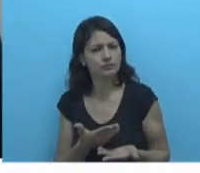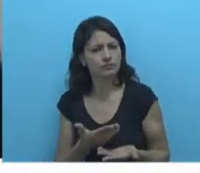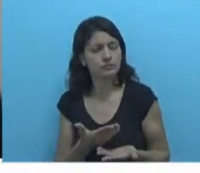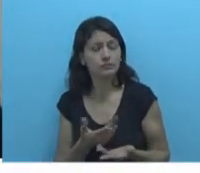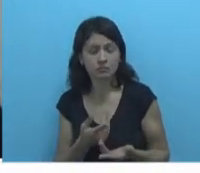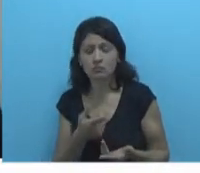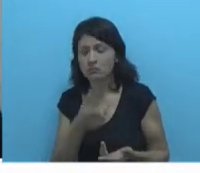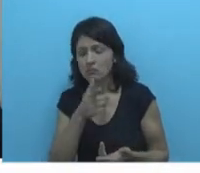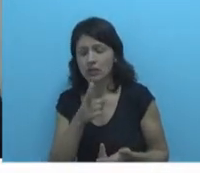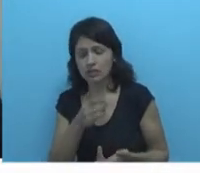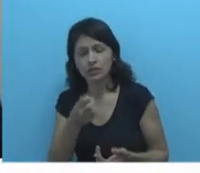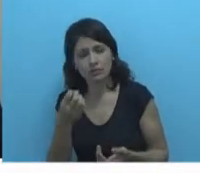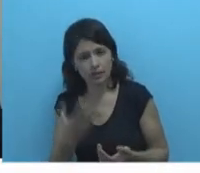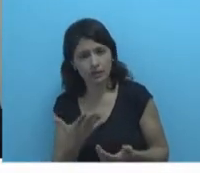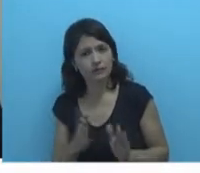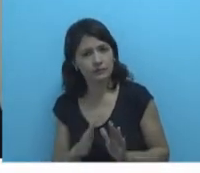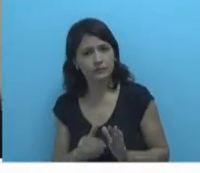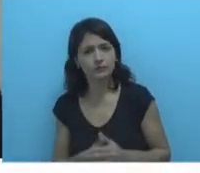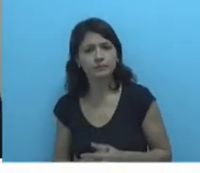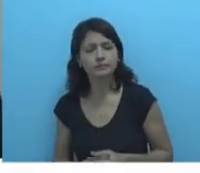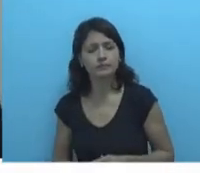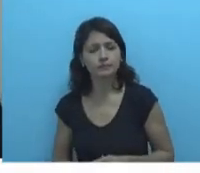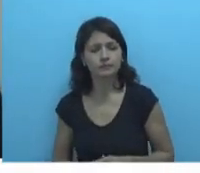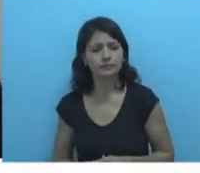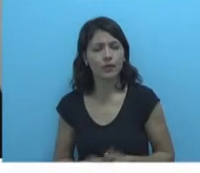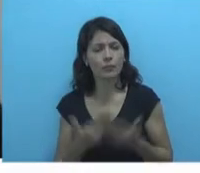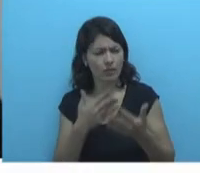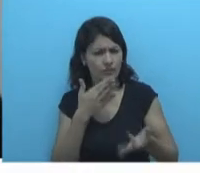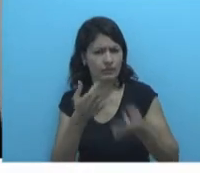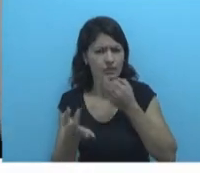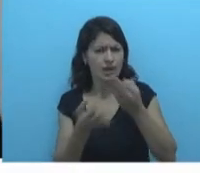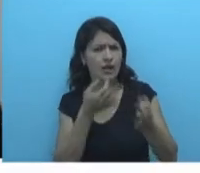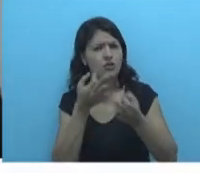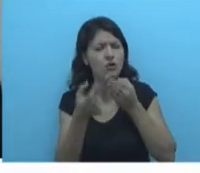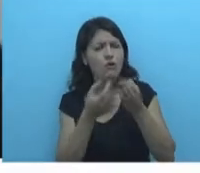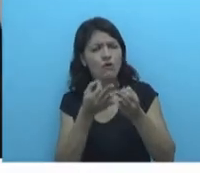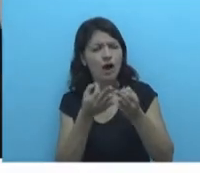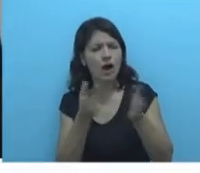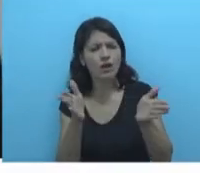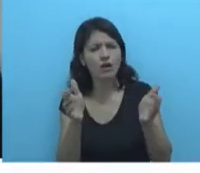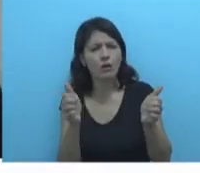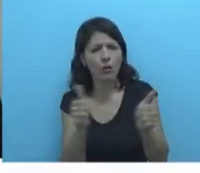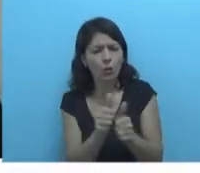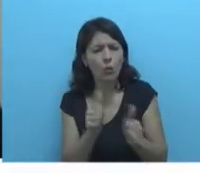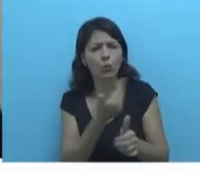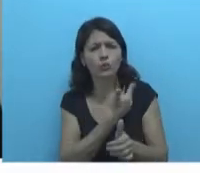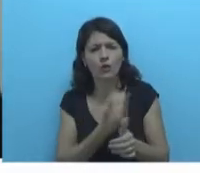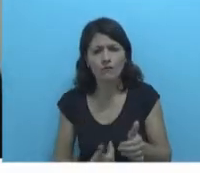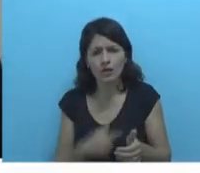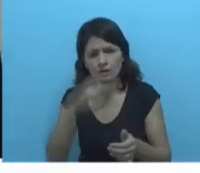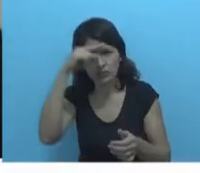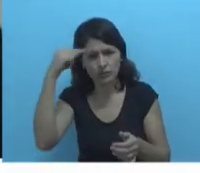de poder justamente dialogar con el gobierno nacional